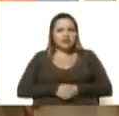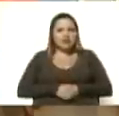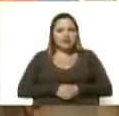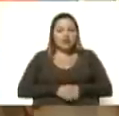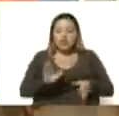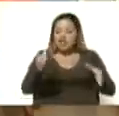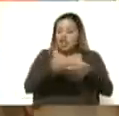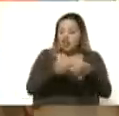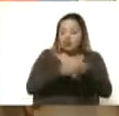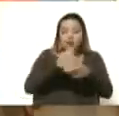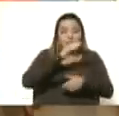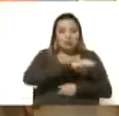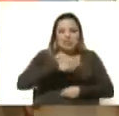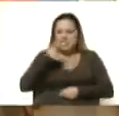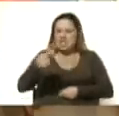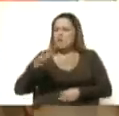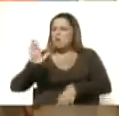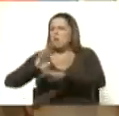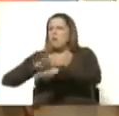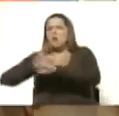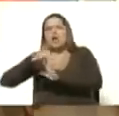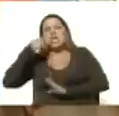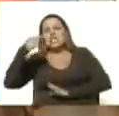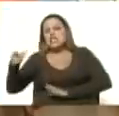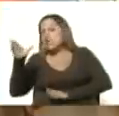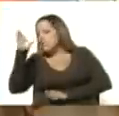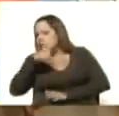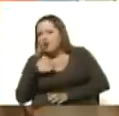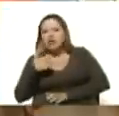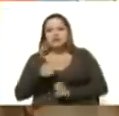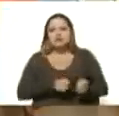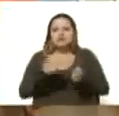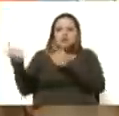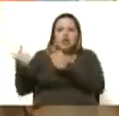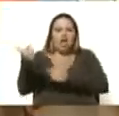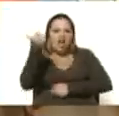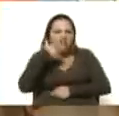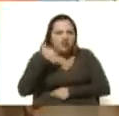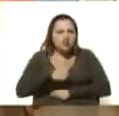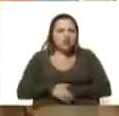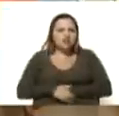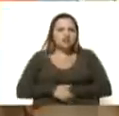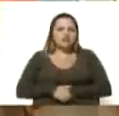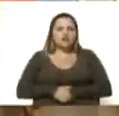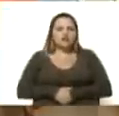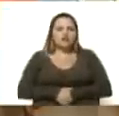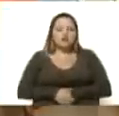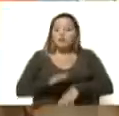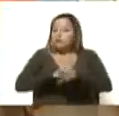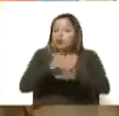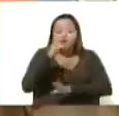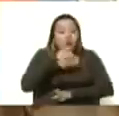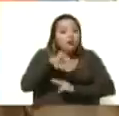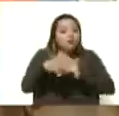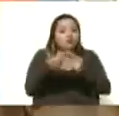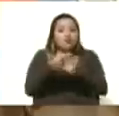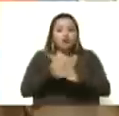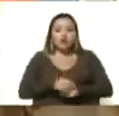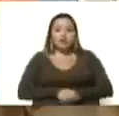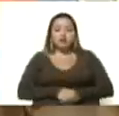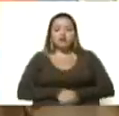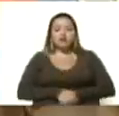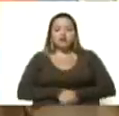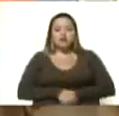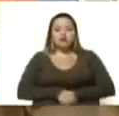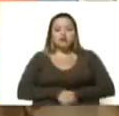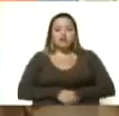acribillarnos. ¿Por qué se dice que no fue una salida con un acto violento? Pues que no la hubo nunca. Claro, la idea era decir que